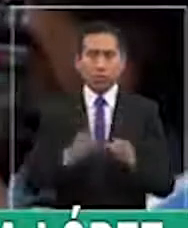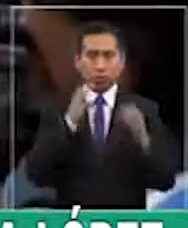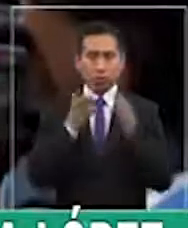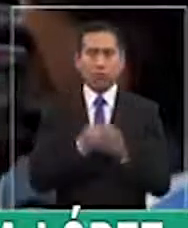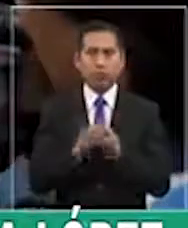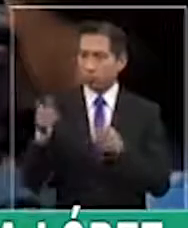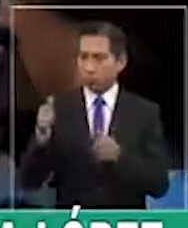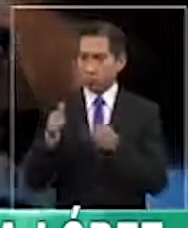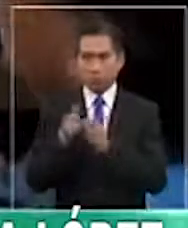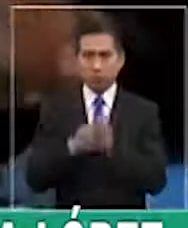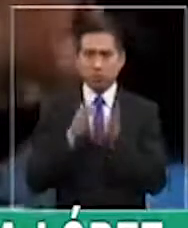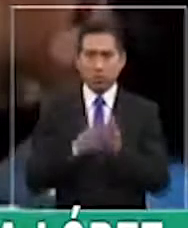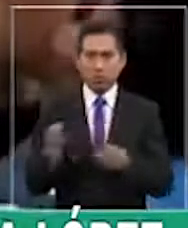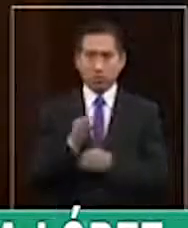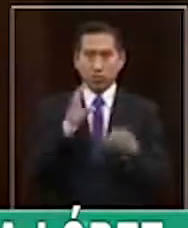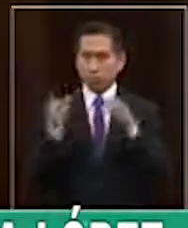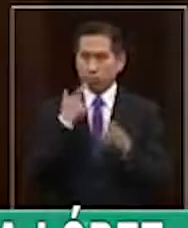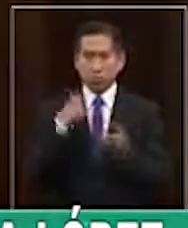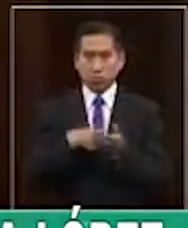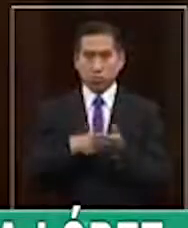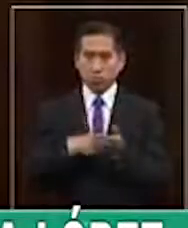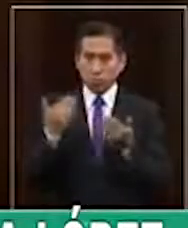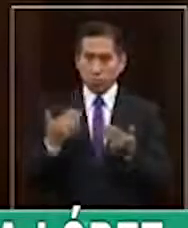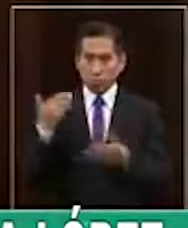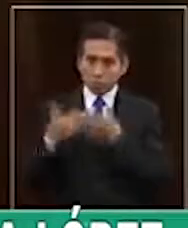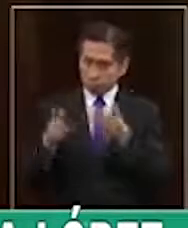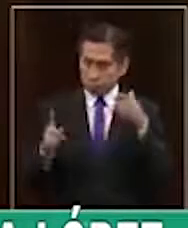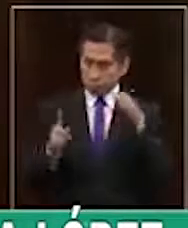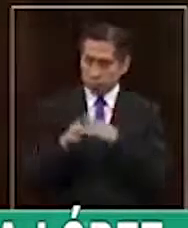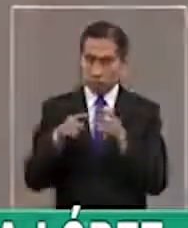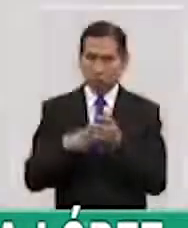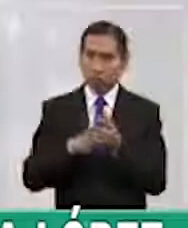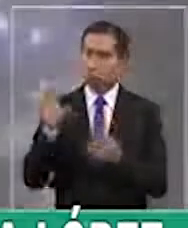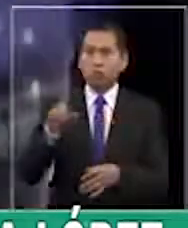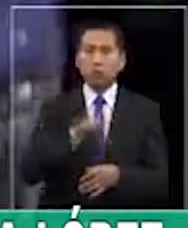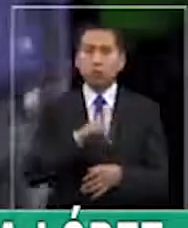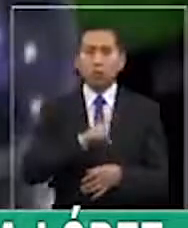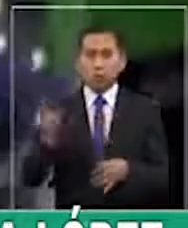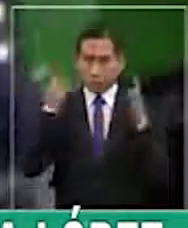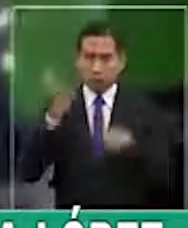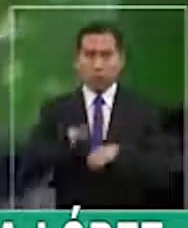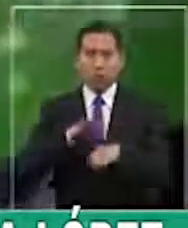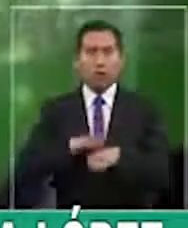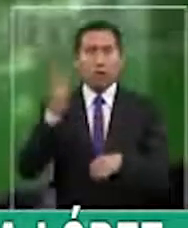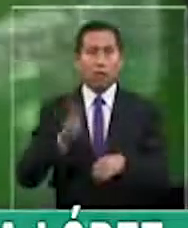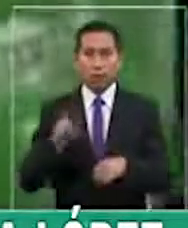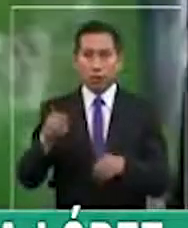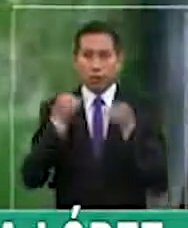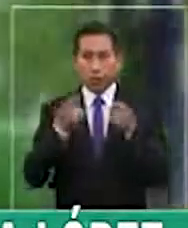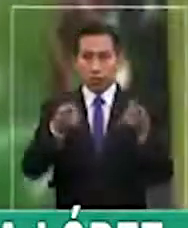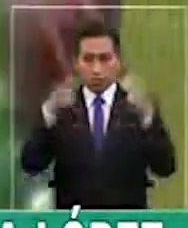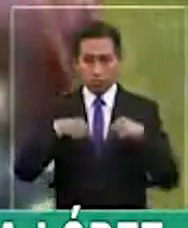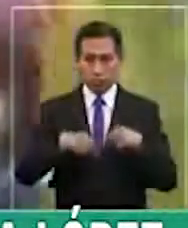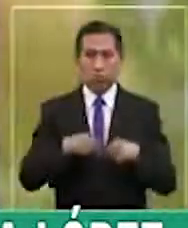El asesor jurídico del Ministerio de Comunicación dijo que el mecanismo ahora es activar por parte de la policía alerta verde para que llegue a declarar la